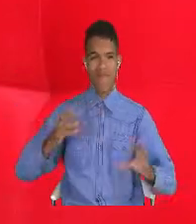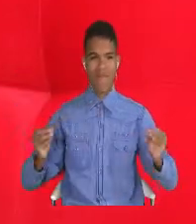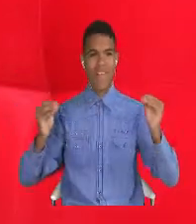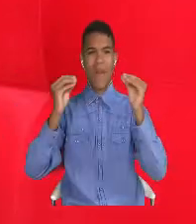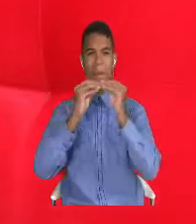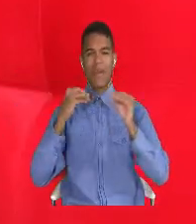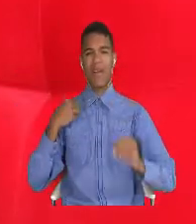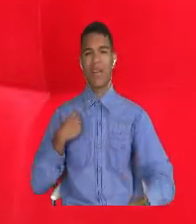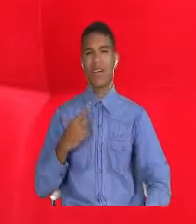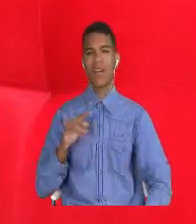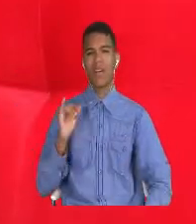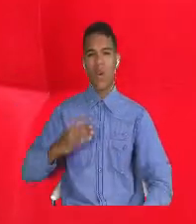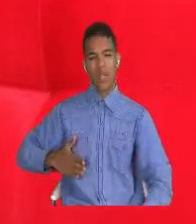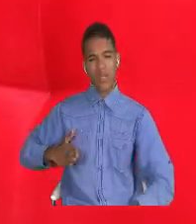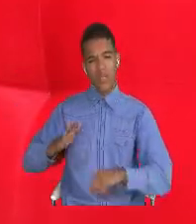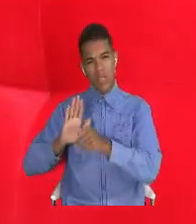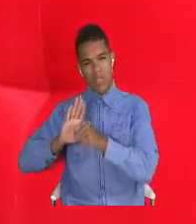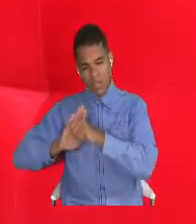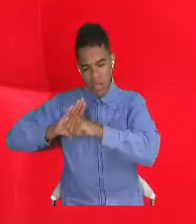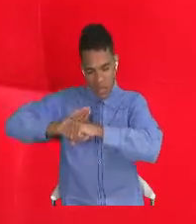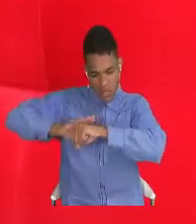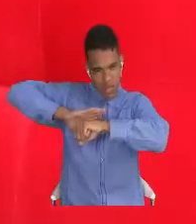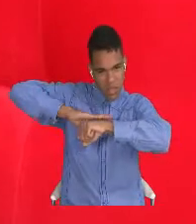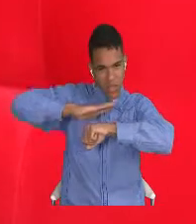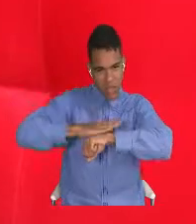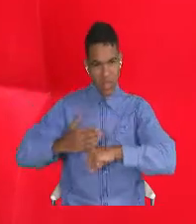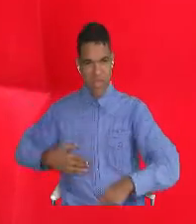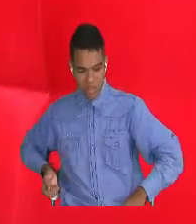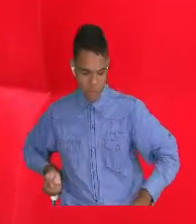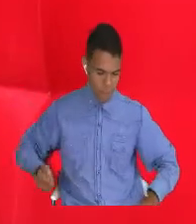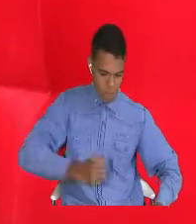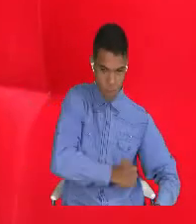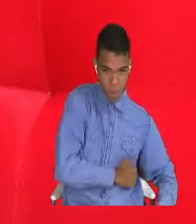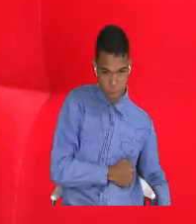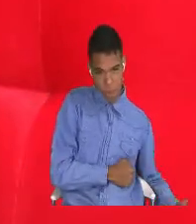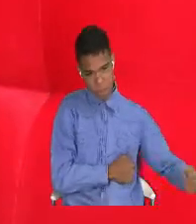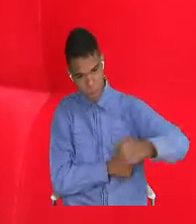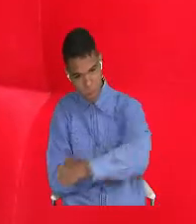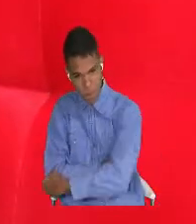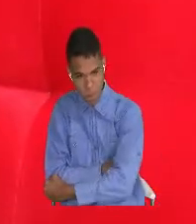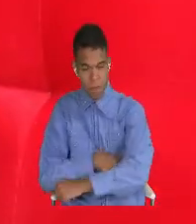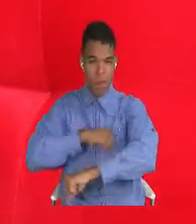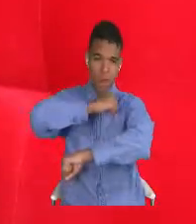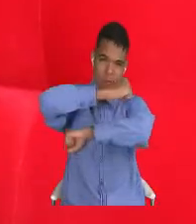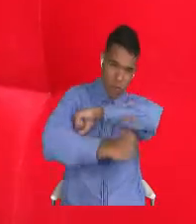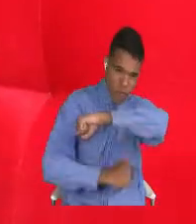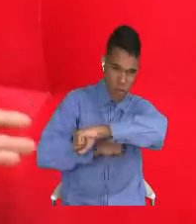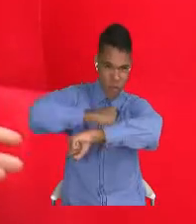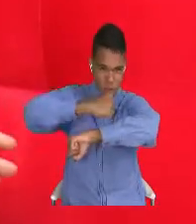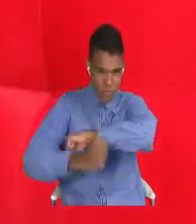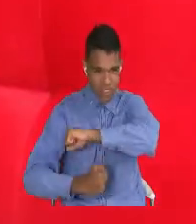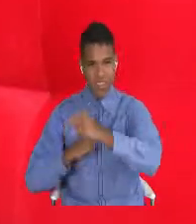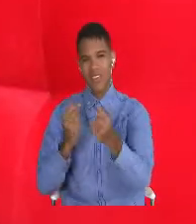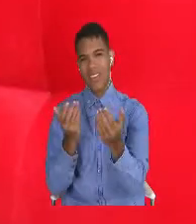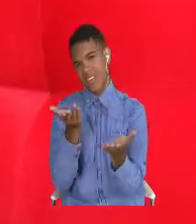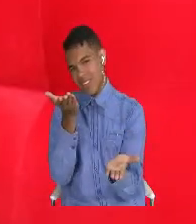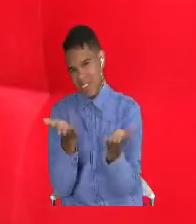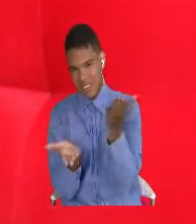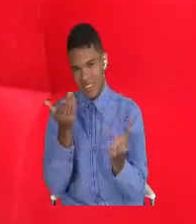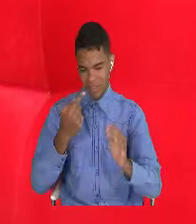drenajes, de una curación, de colocar una faja. Entonces, nosotros hacemos un seguimiento de esa cirugía o de